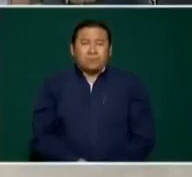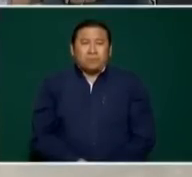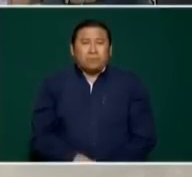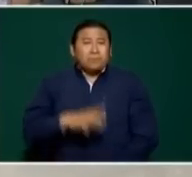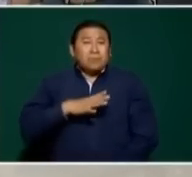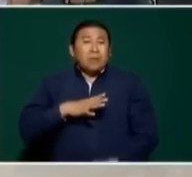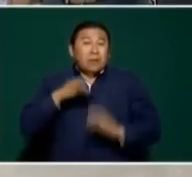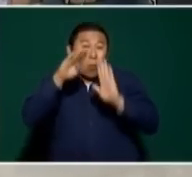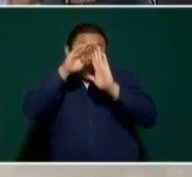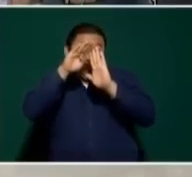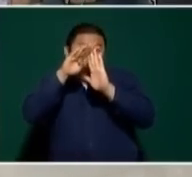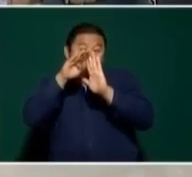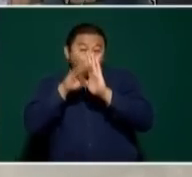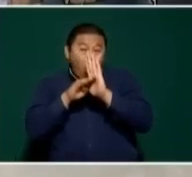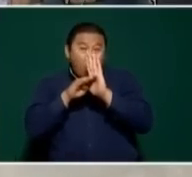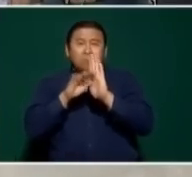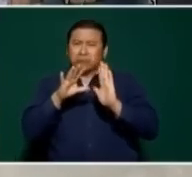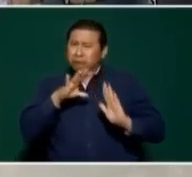hay una disminución